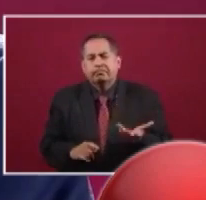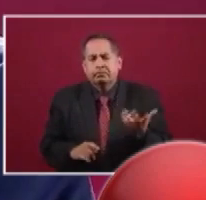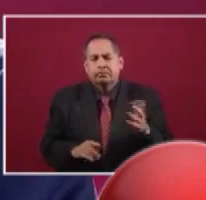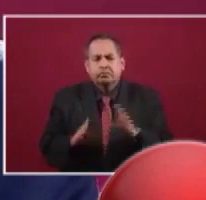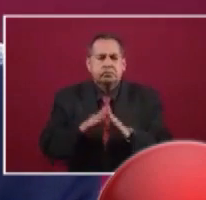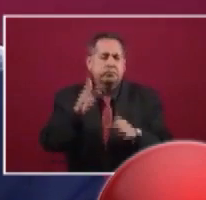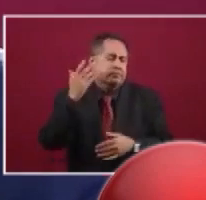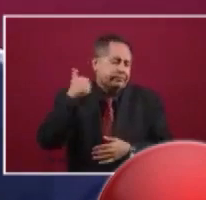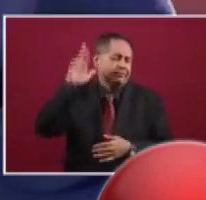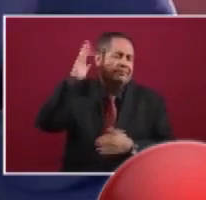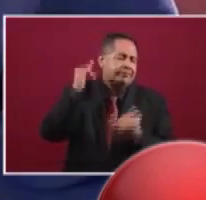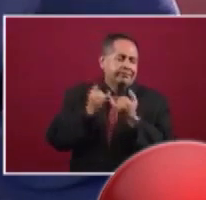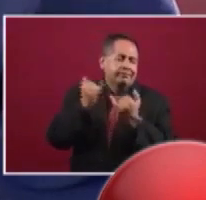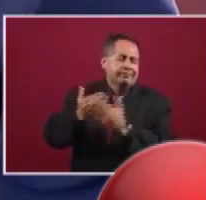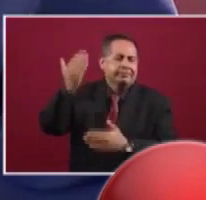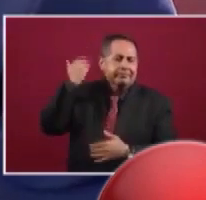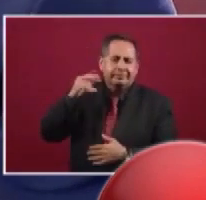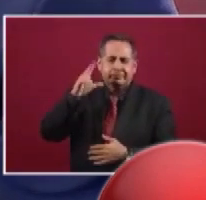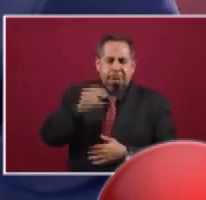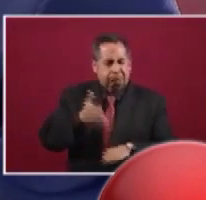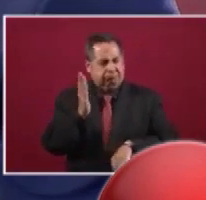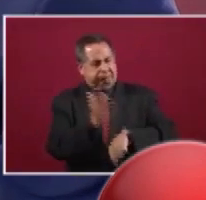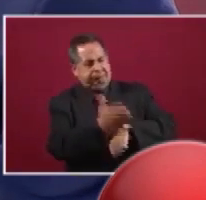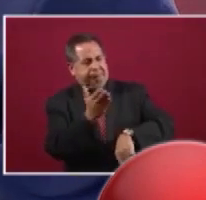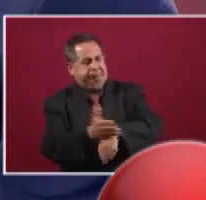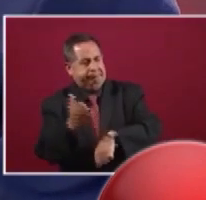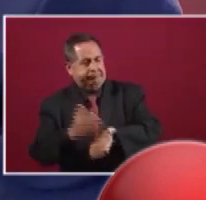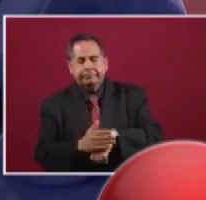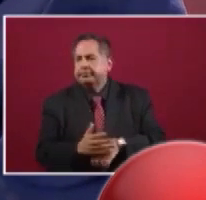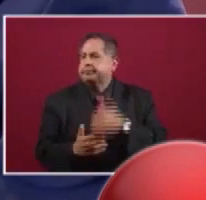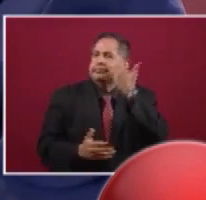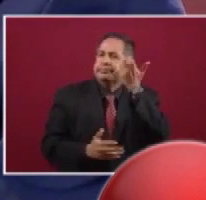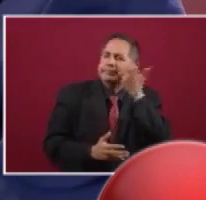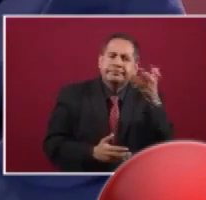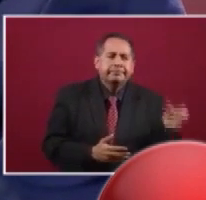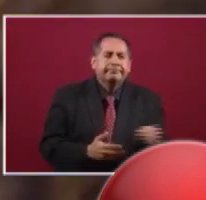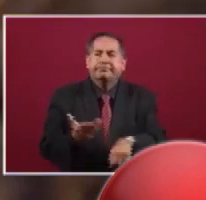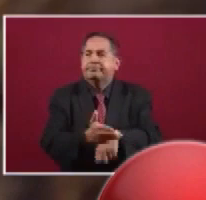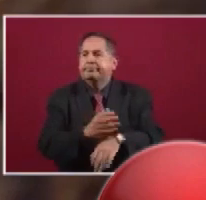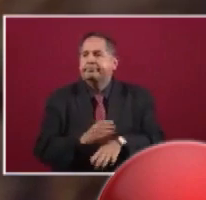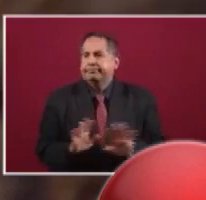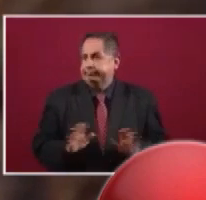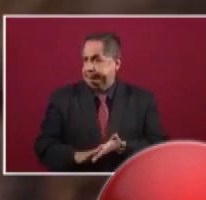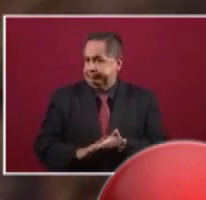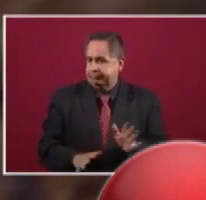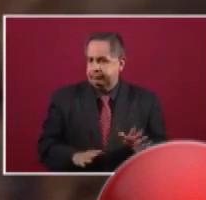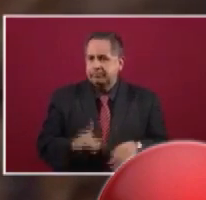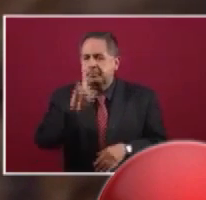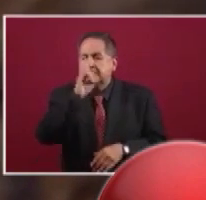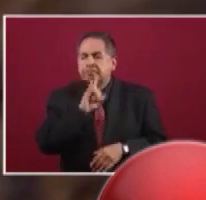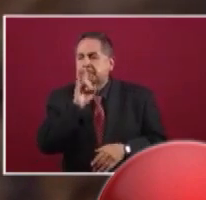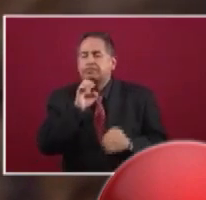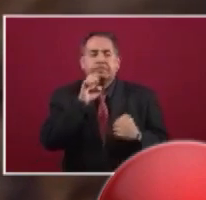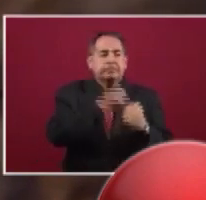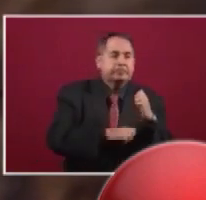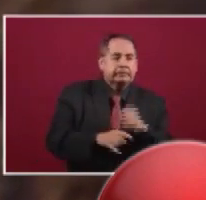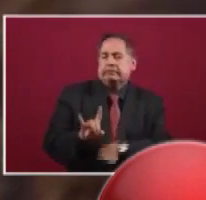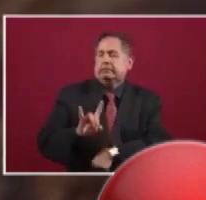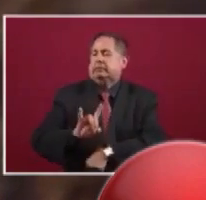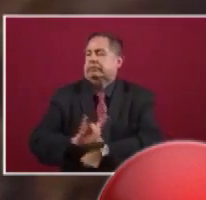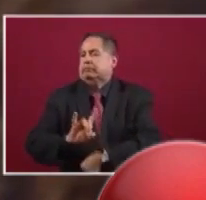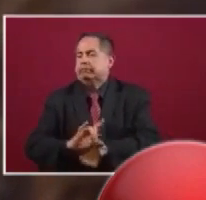como era antes, castigando a chivos expiatorios o mintiendo o